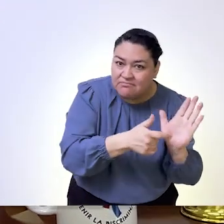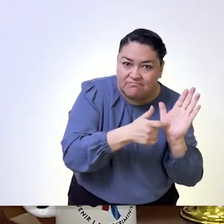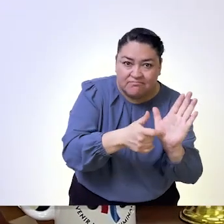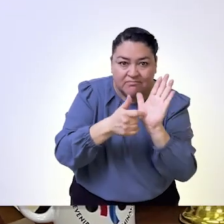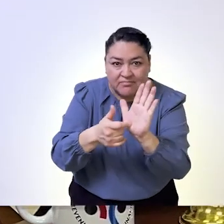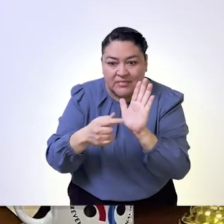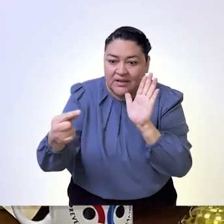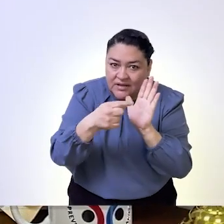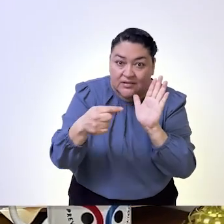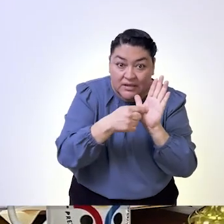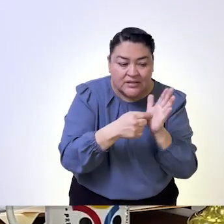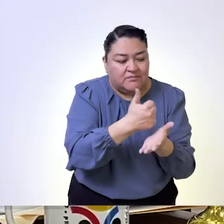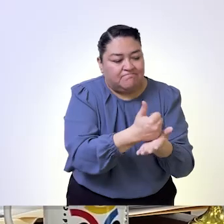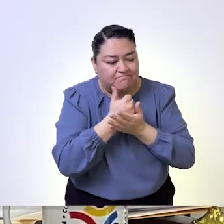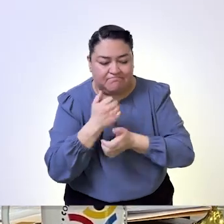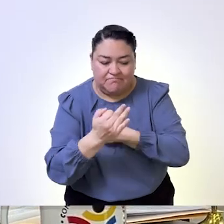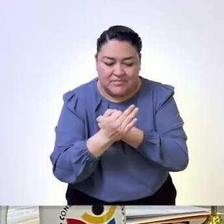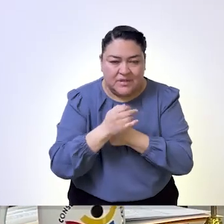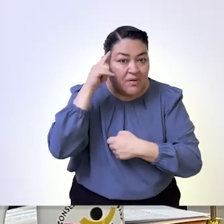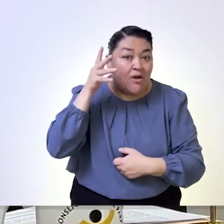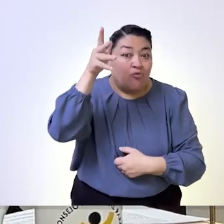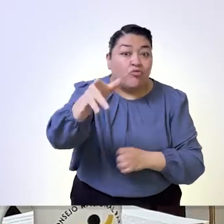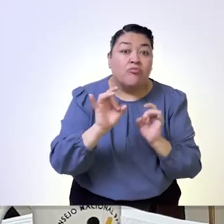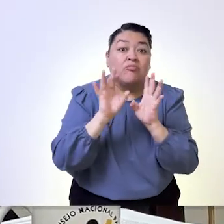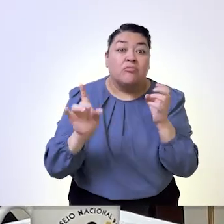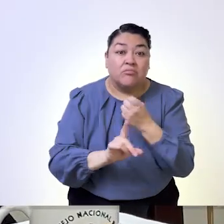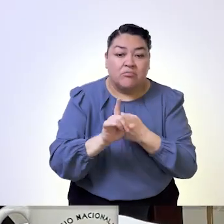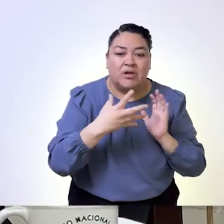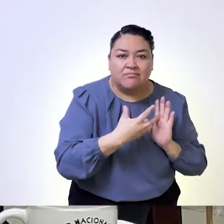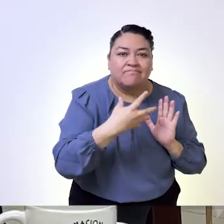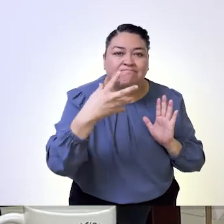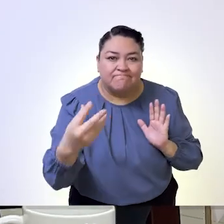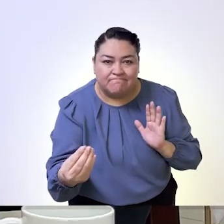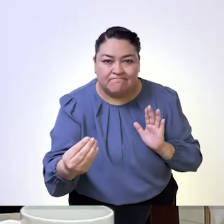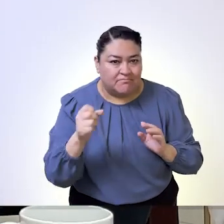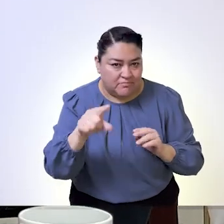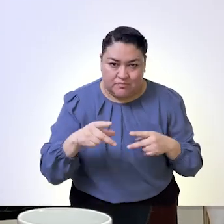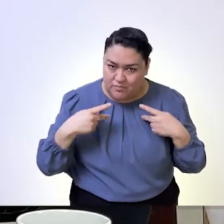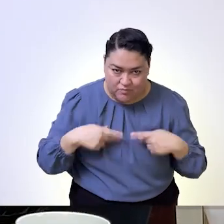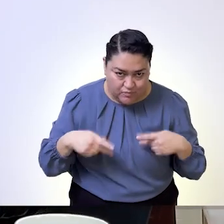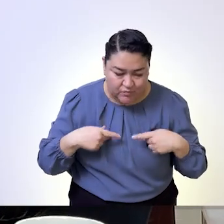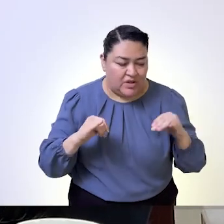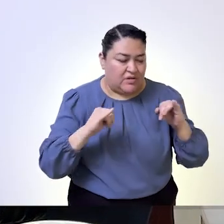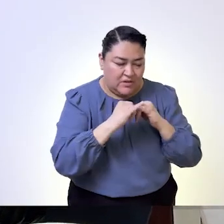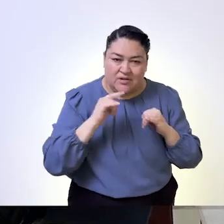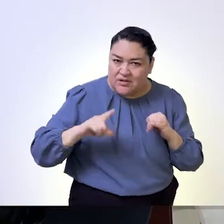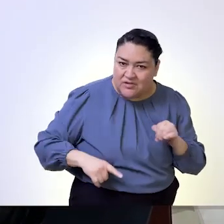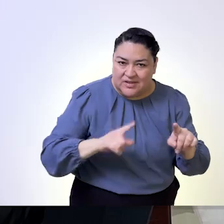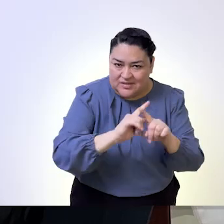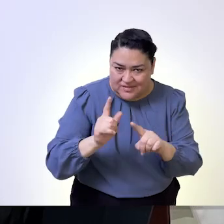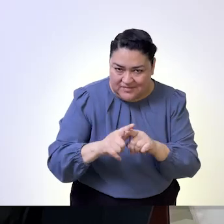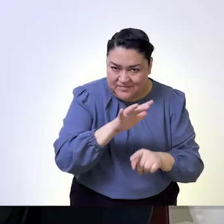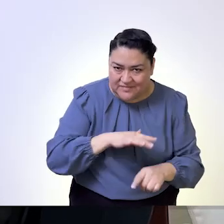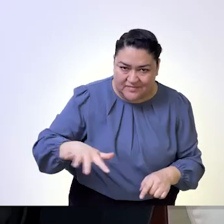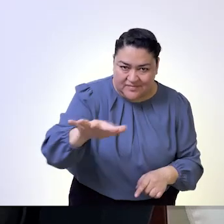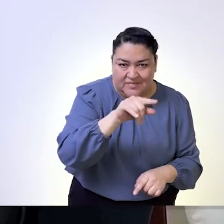nosotros vamos generando estas herramientas que también sirven mucho, sobre todo para las personas morales o instituciones